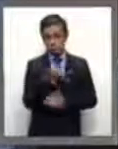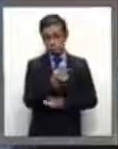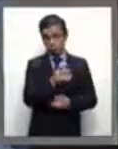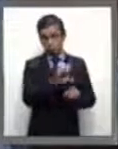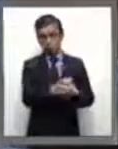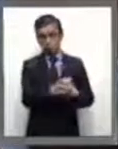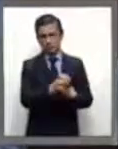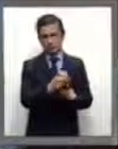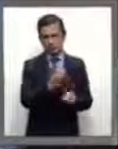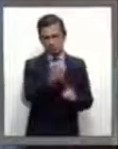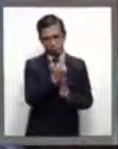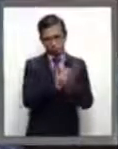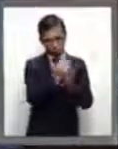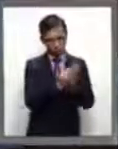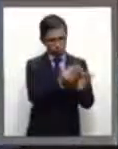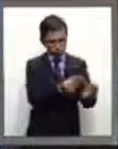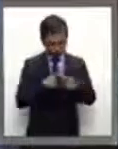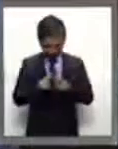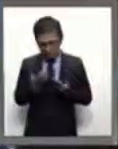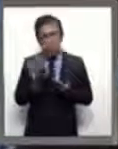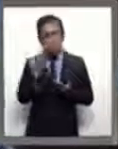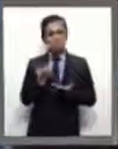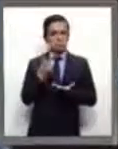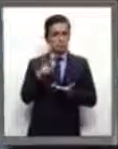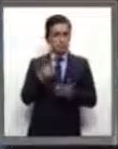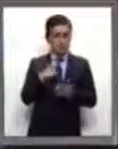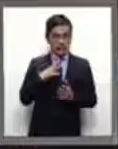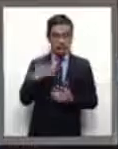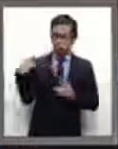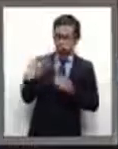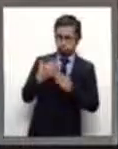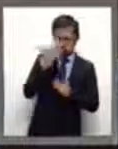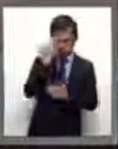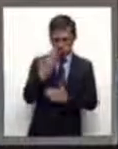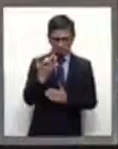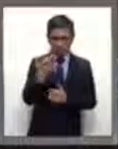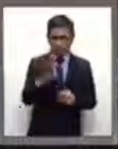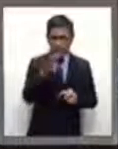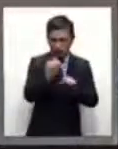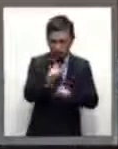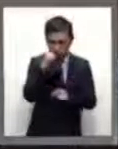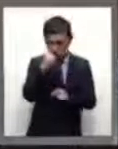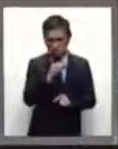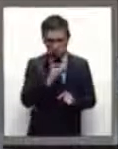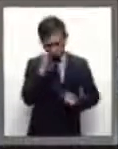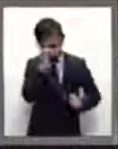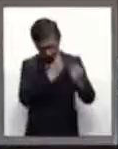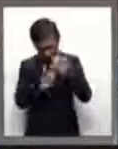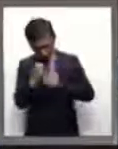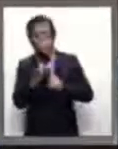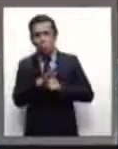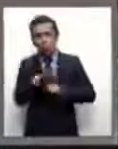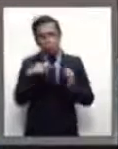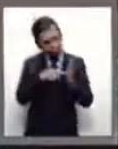Presupuesto. Creo que no ha habido el tiempo suficiente para una revisión detallada de las modificaciones que se presentan en